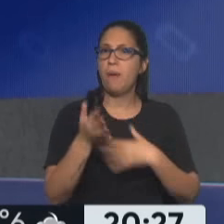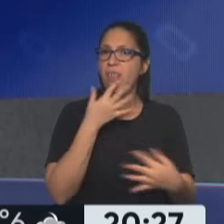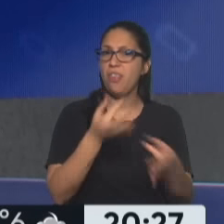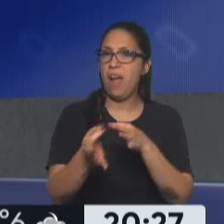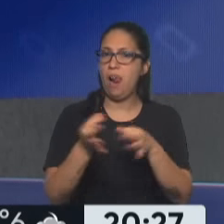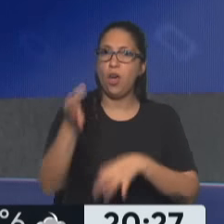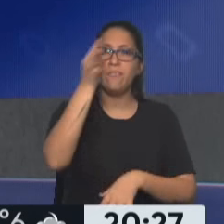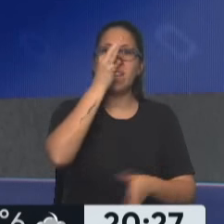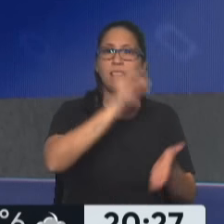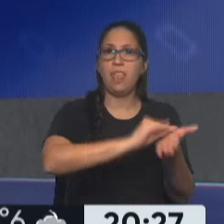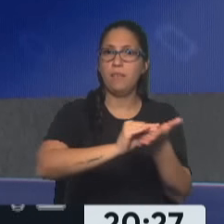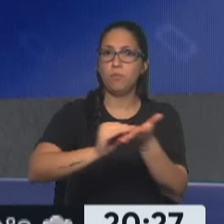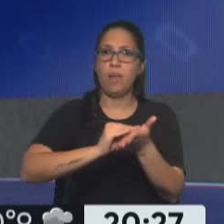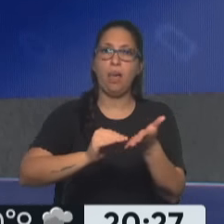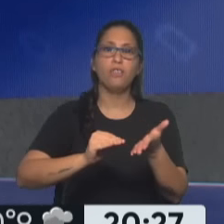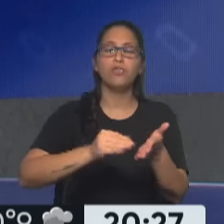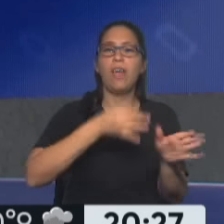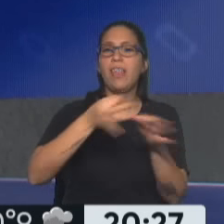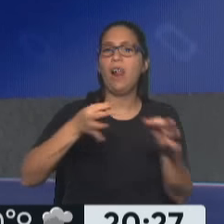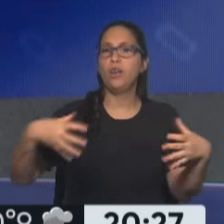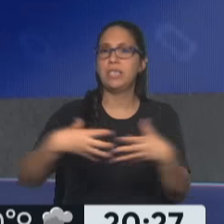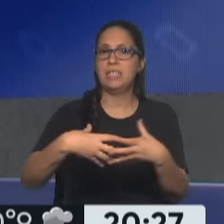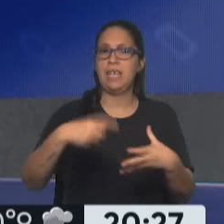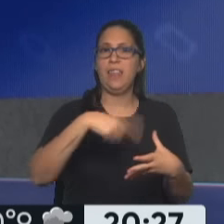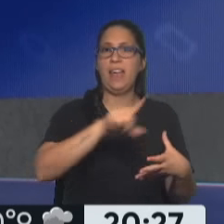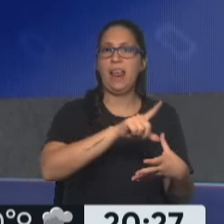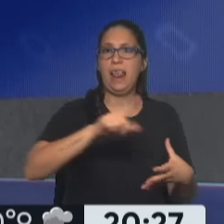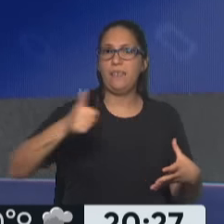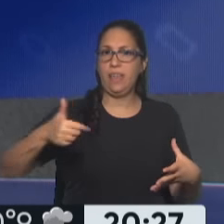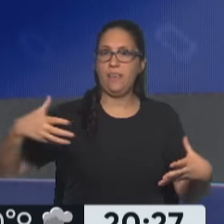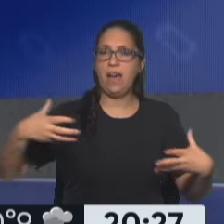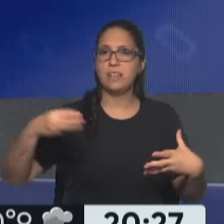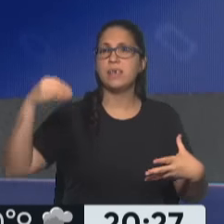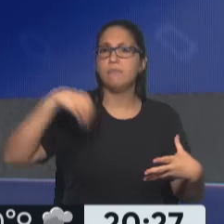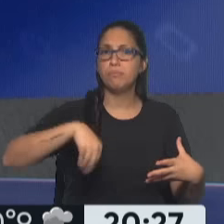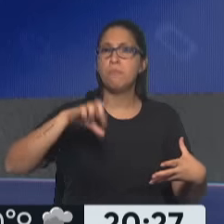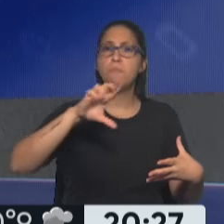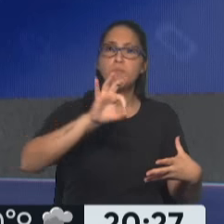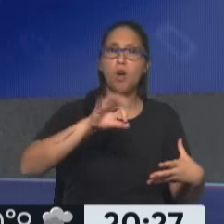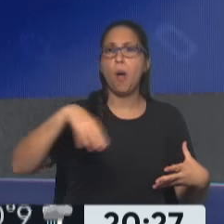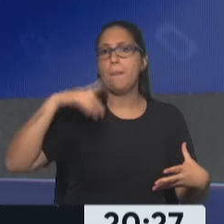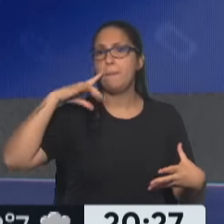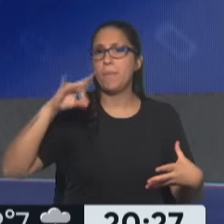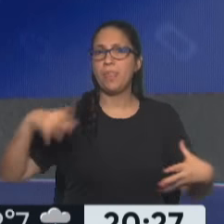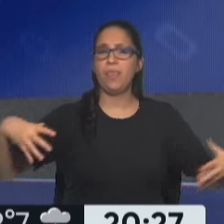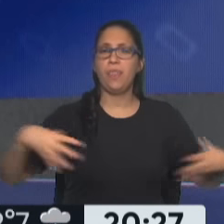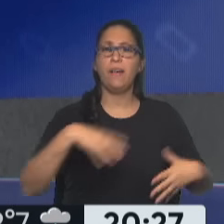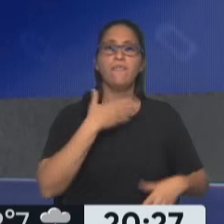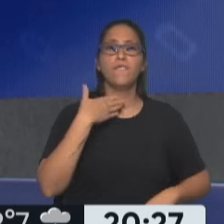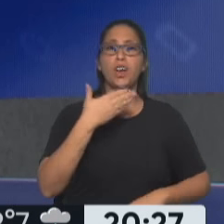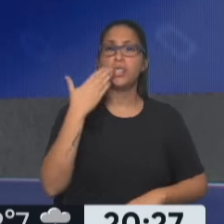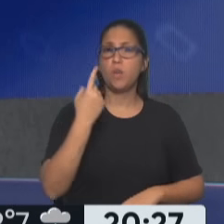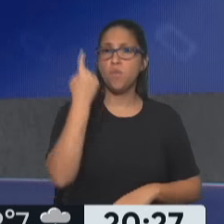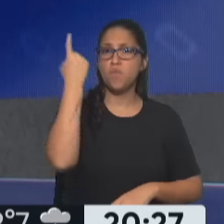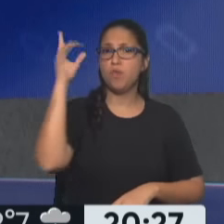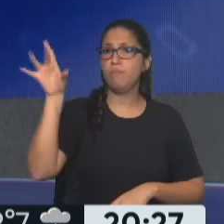veintena de diputados dialoguistas de su propio partido La Libertad Avanza, pero también del PRO y del MID. Uno de los voceros al terminar la reunión